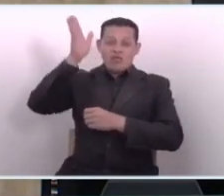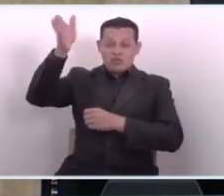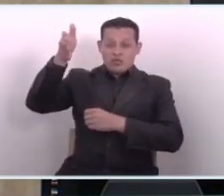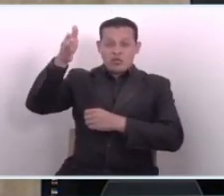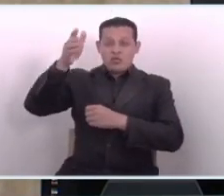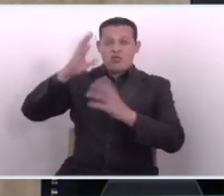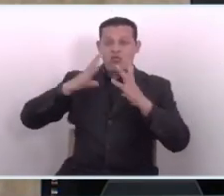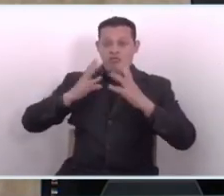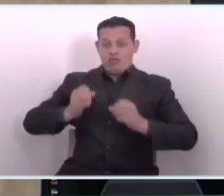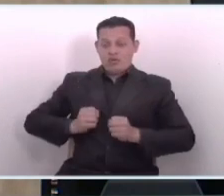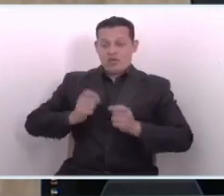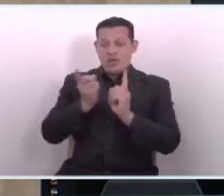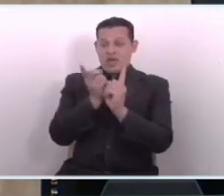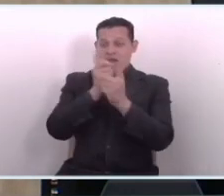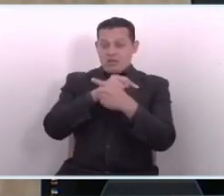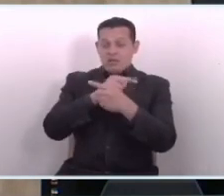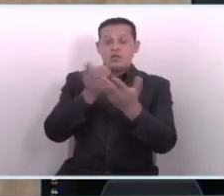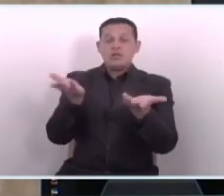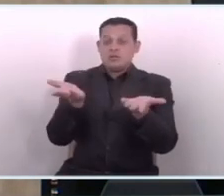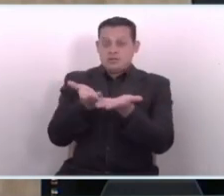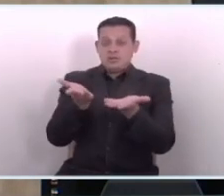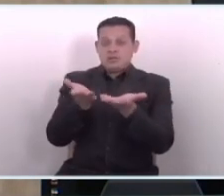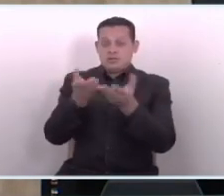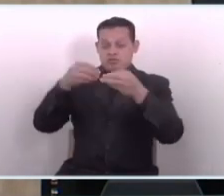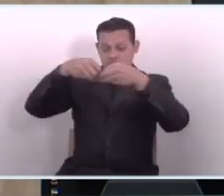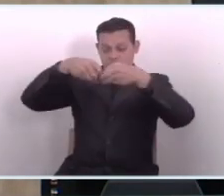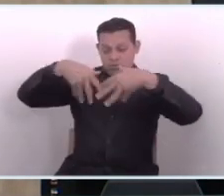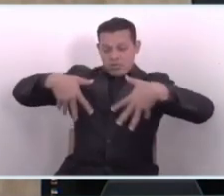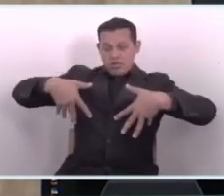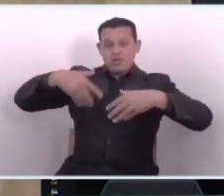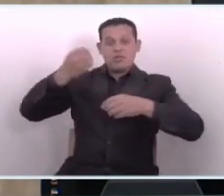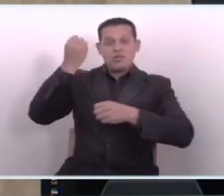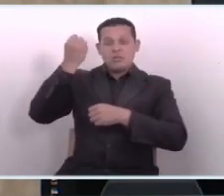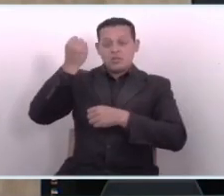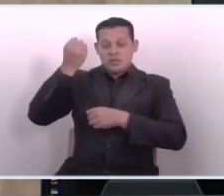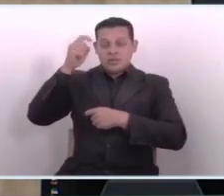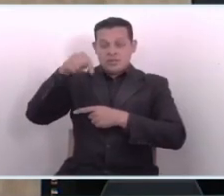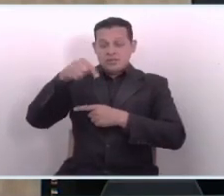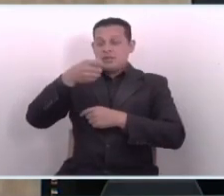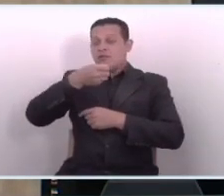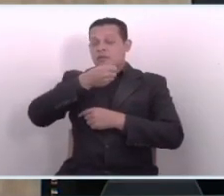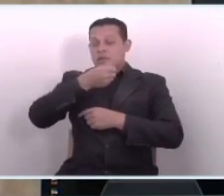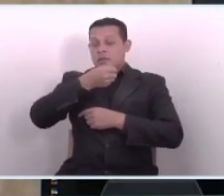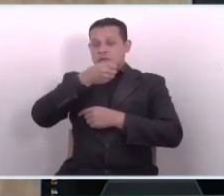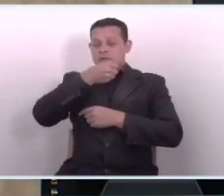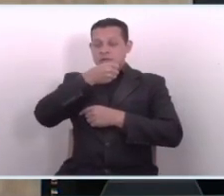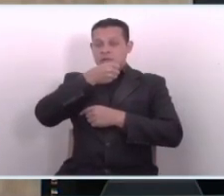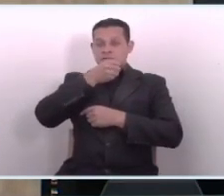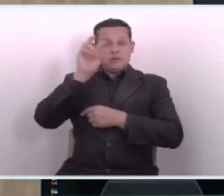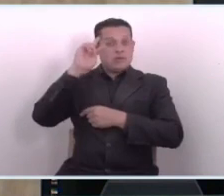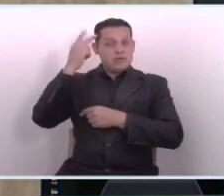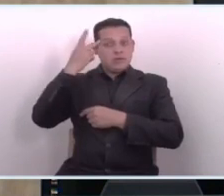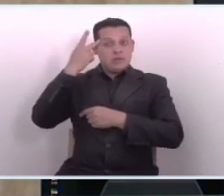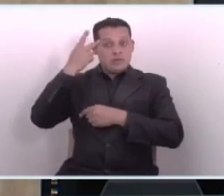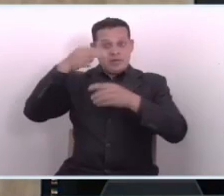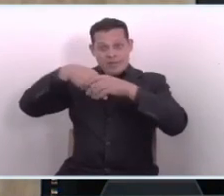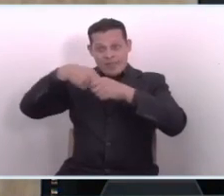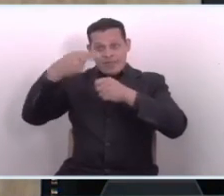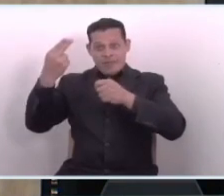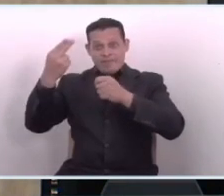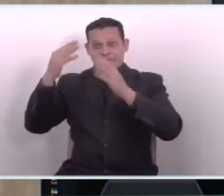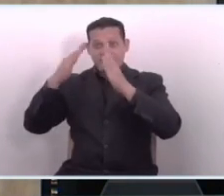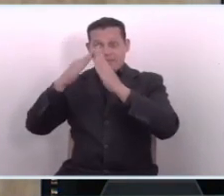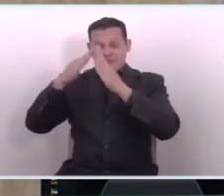y los cambios estructurales que se están generando. Una parte importante de esta información proviene de la encuesta de hogares